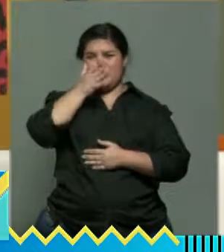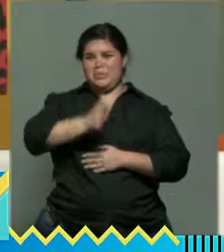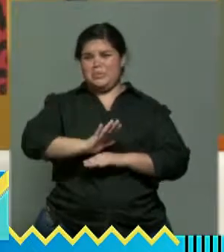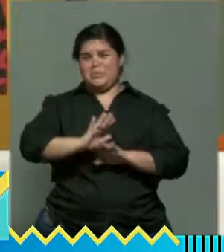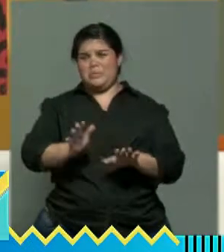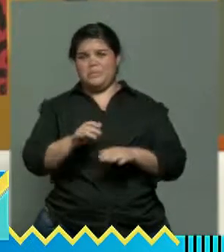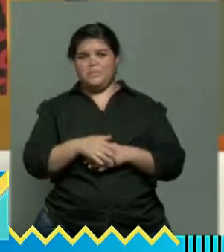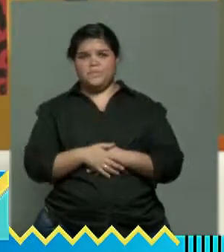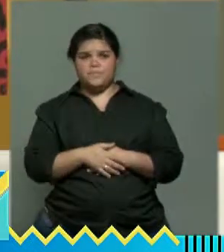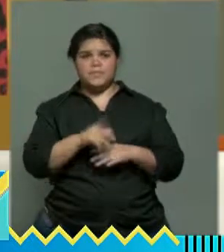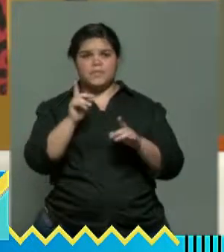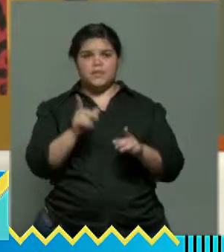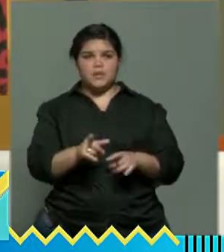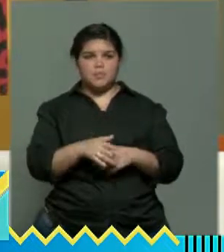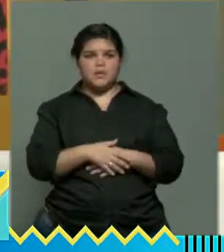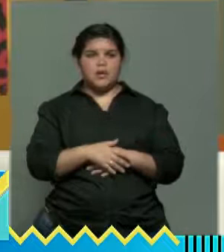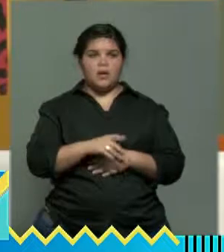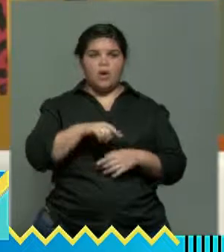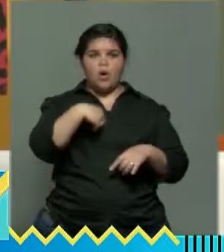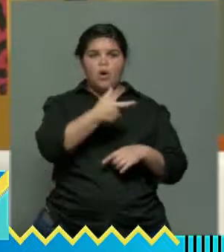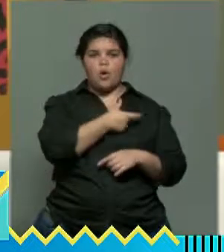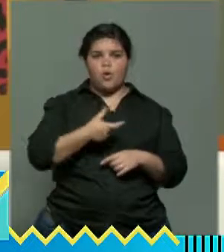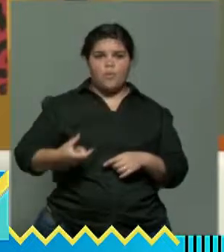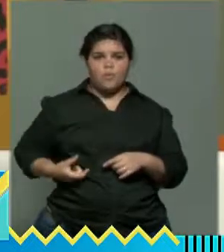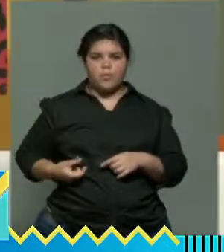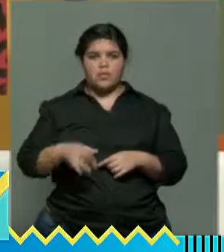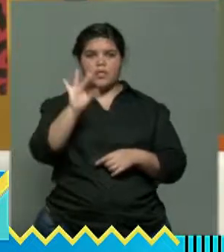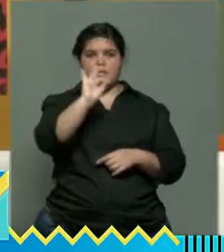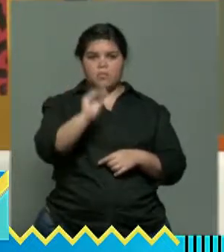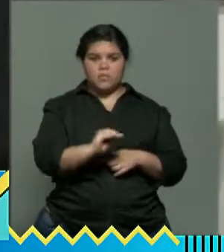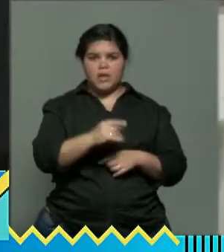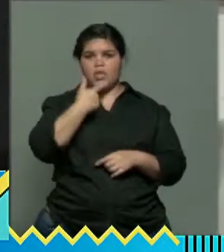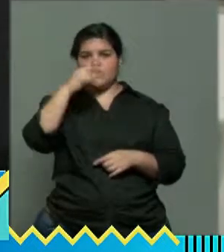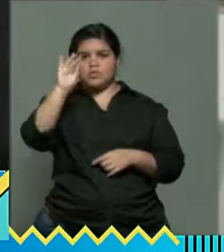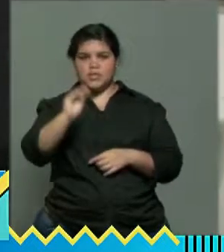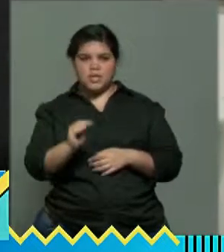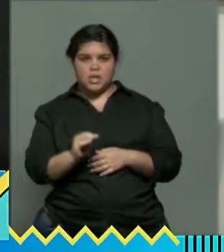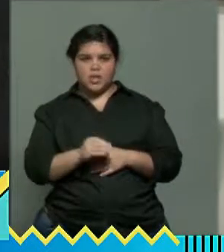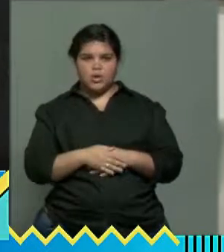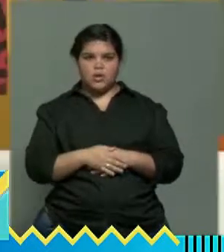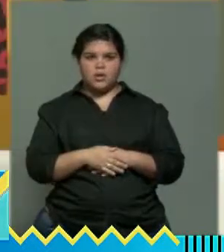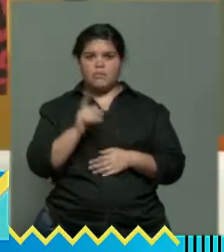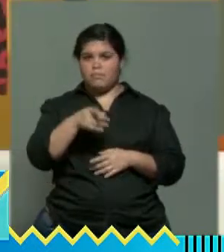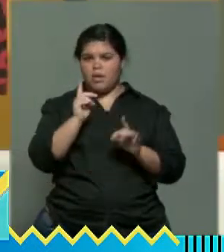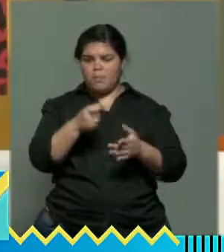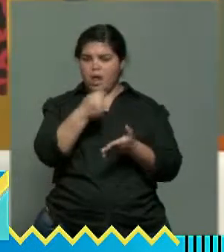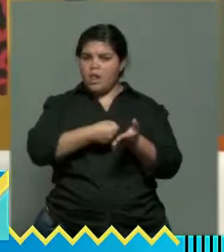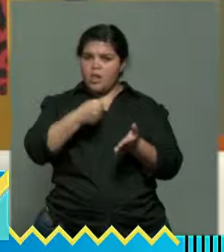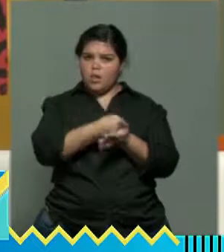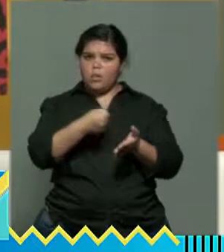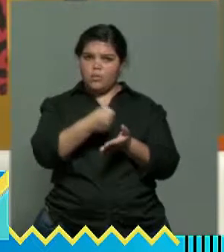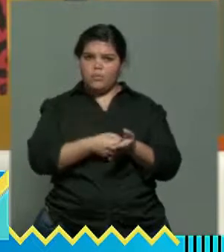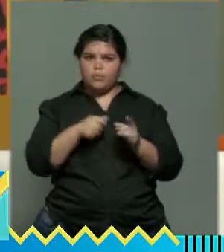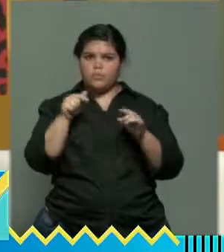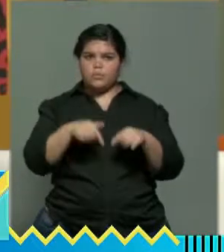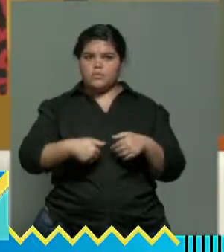legisladores, tienen senadores, que votan otras cosas. Así como seguramente los gobernadores sabrán que cuando están dando esta pelea también están pensando en